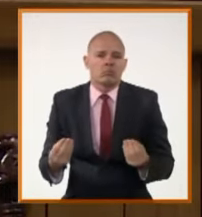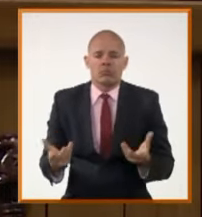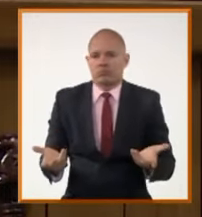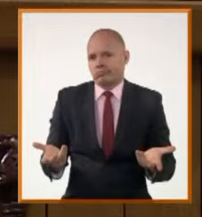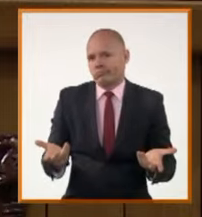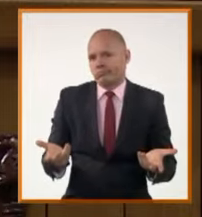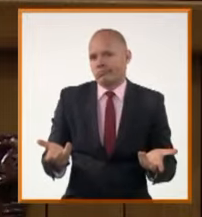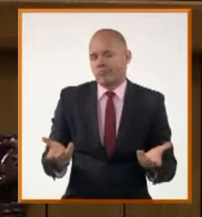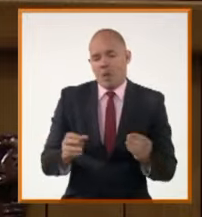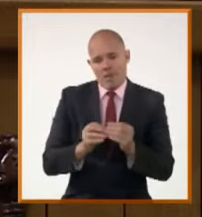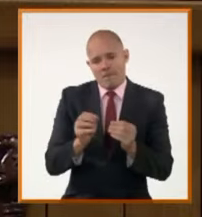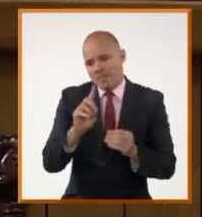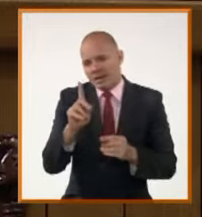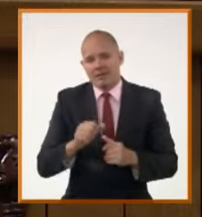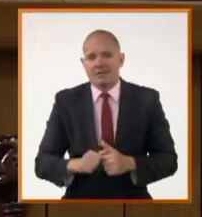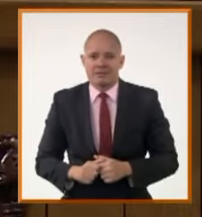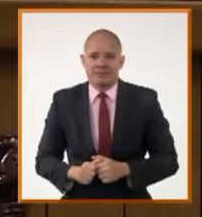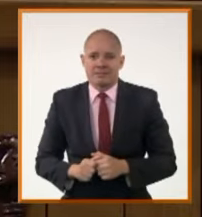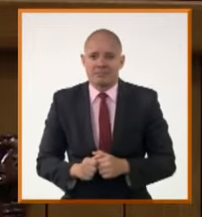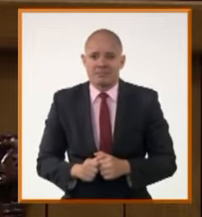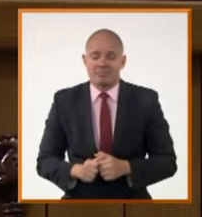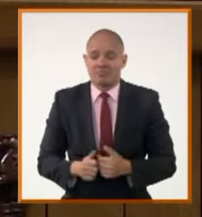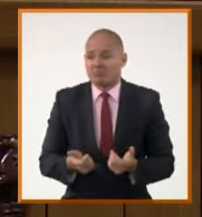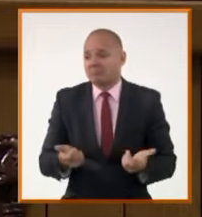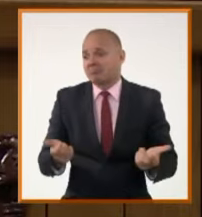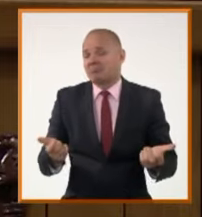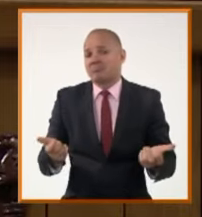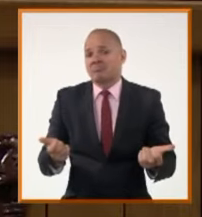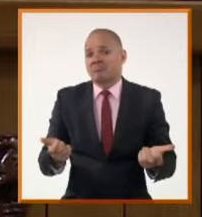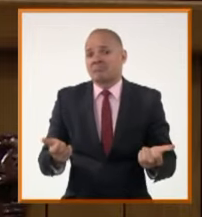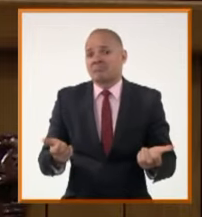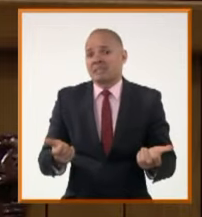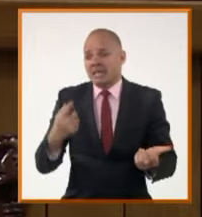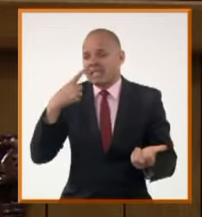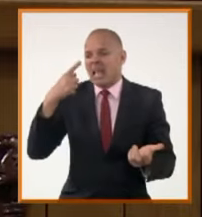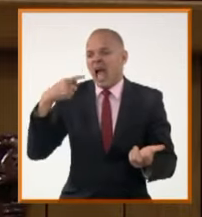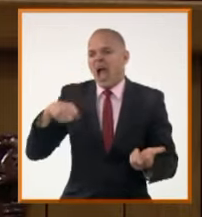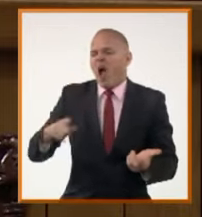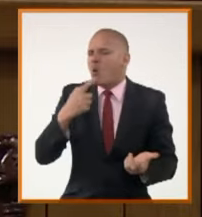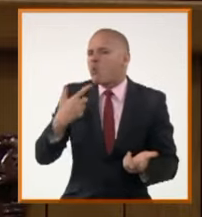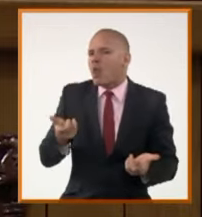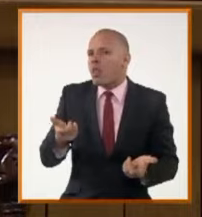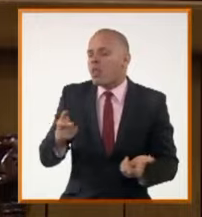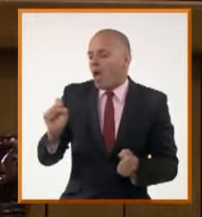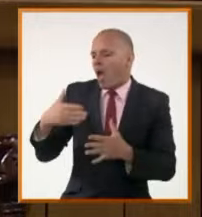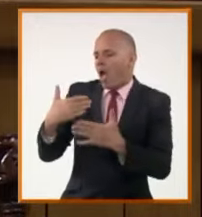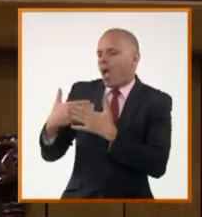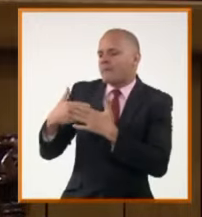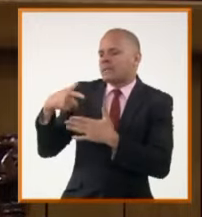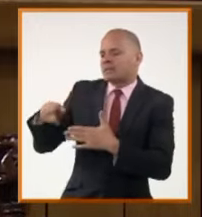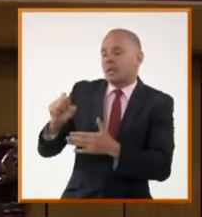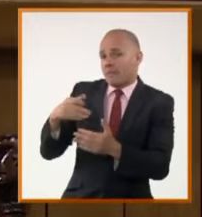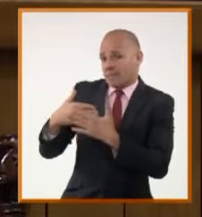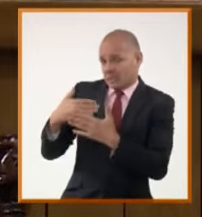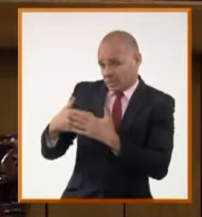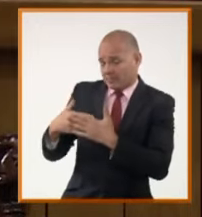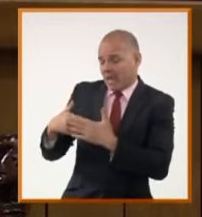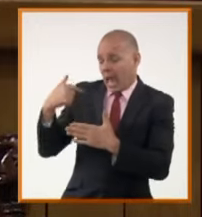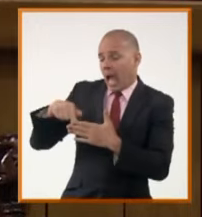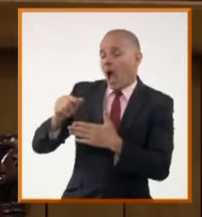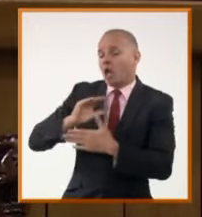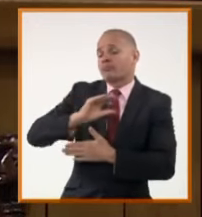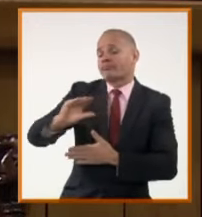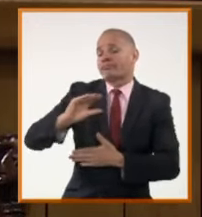forma de gestión no estatal, están viviendo de un arrendamiento. ¿Qué futuro tienen esos trabajadores? ¿Cuándo se